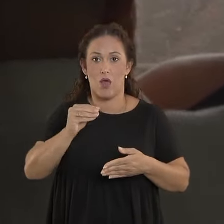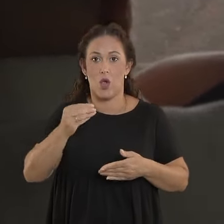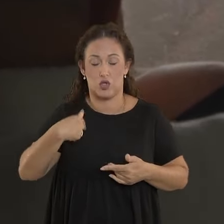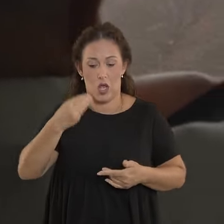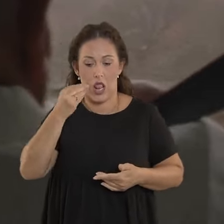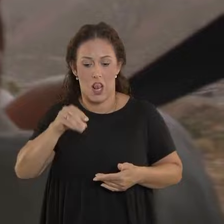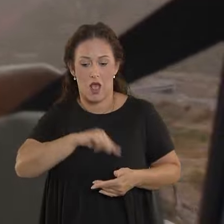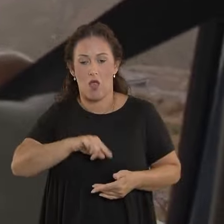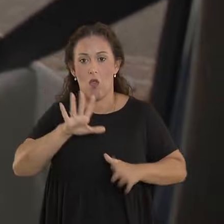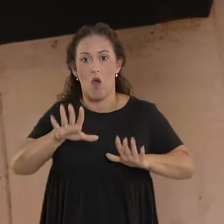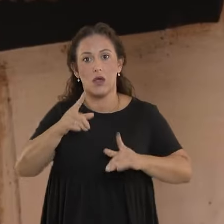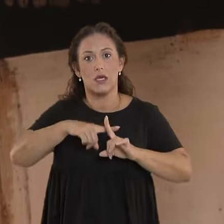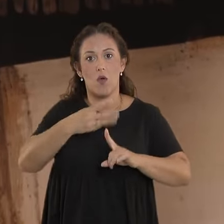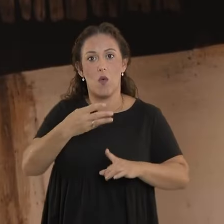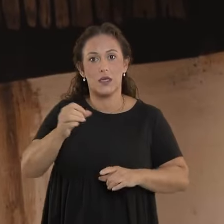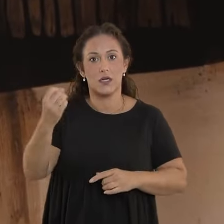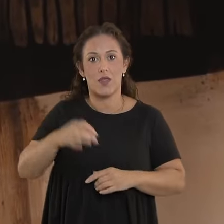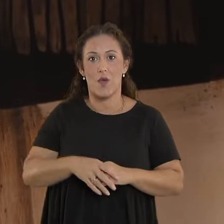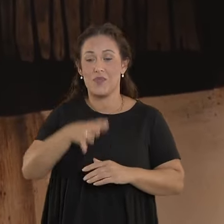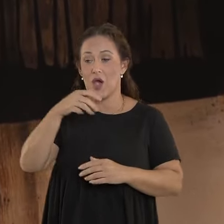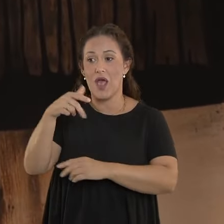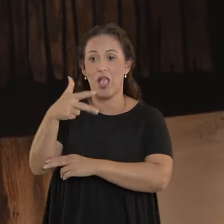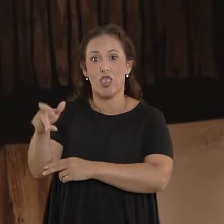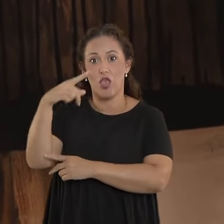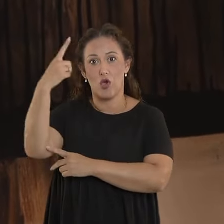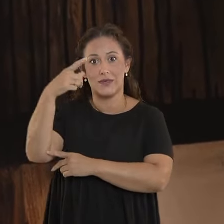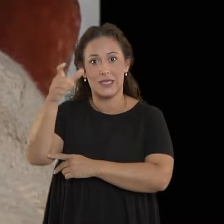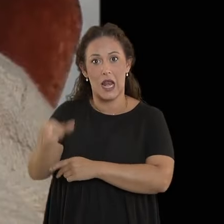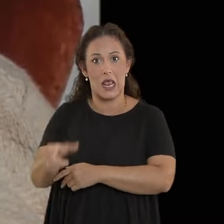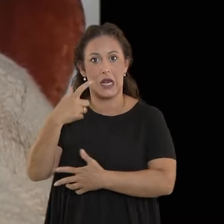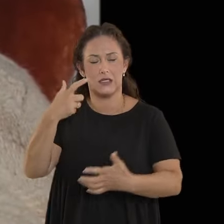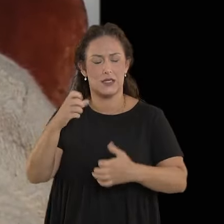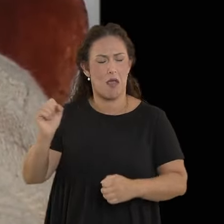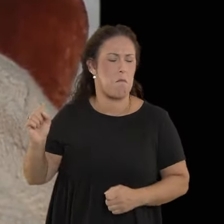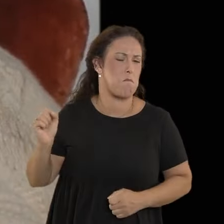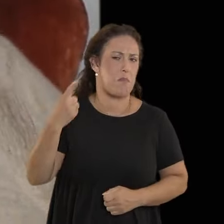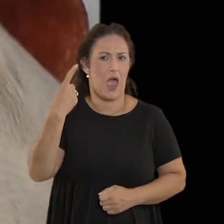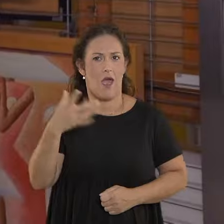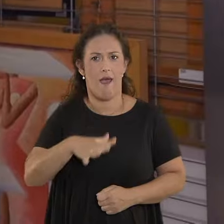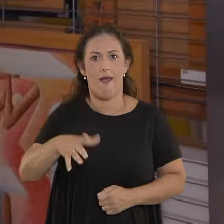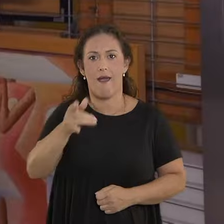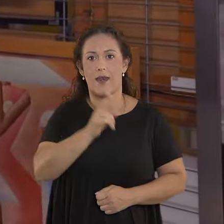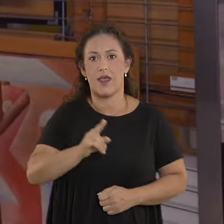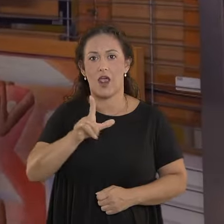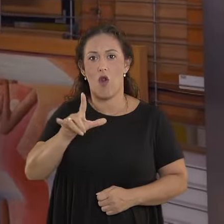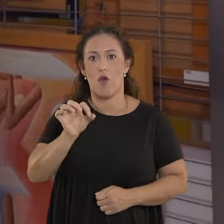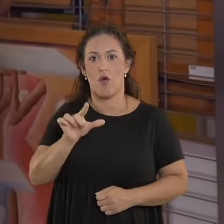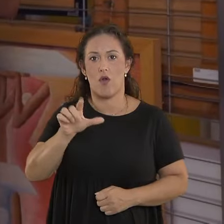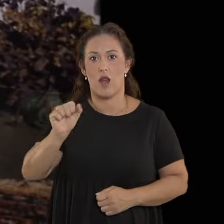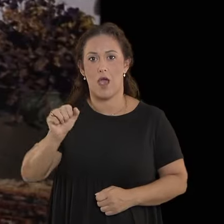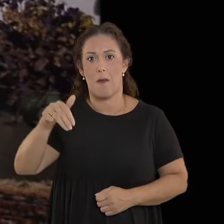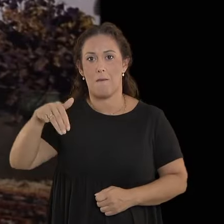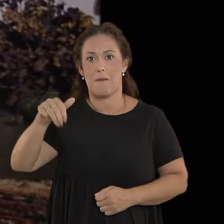a más de 40 grados. Es hora de profundizar en el documental de una de las artistas más grandes de Canarias, Lola